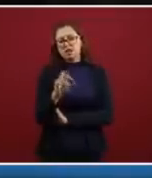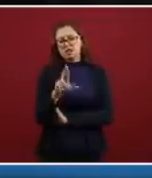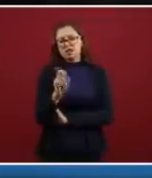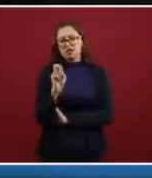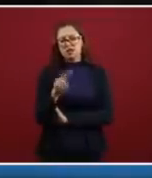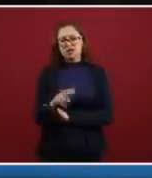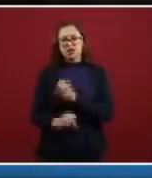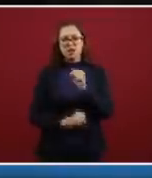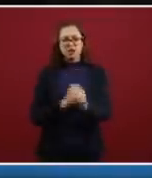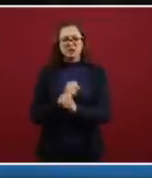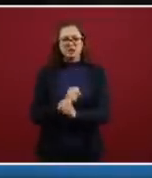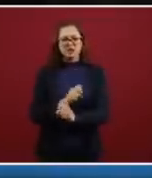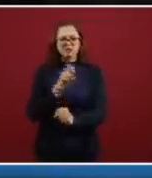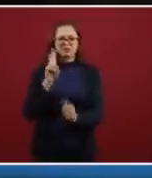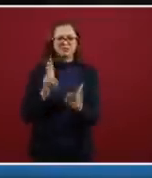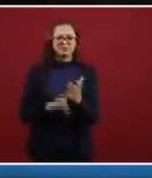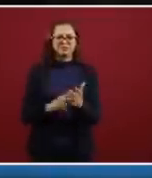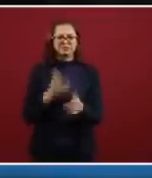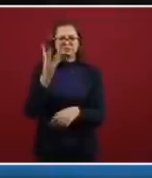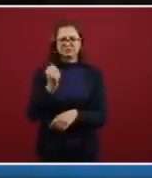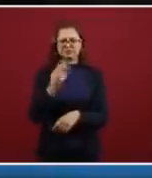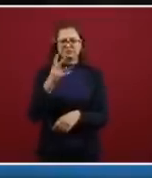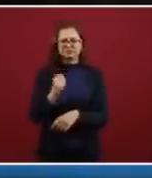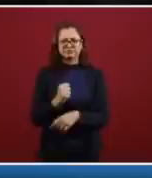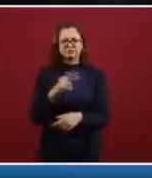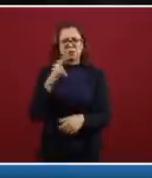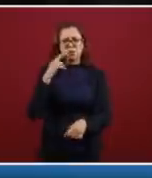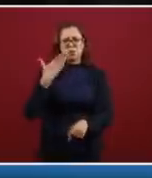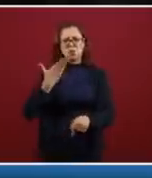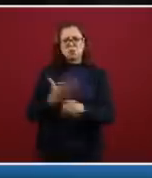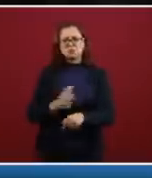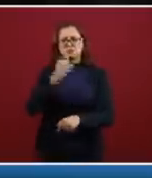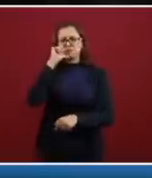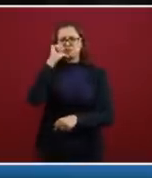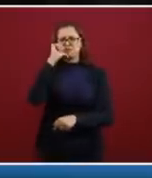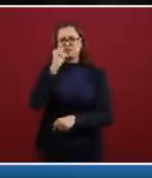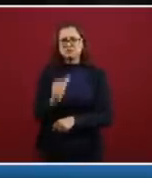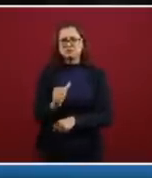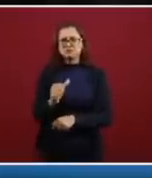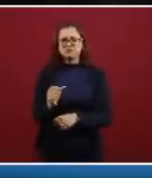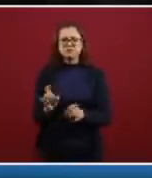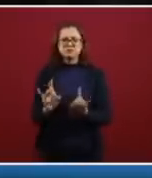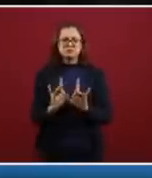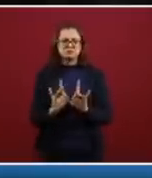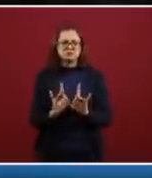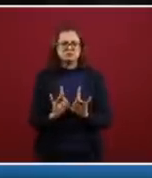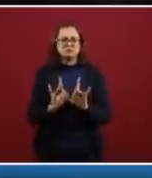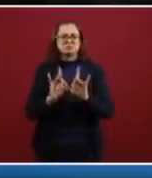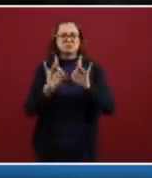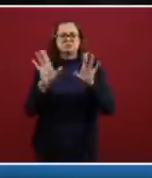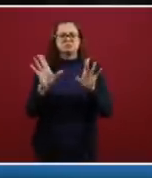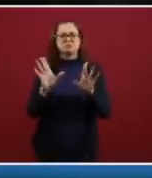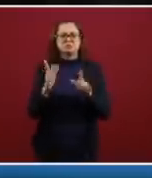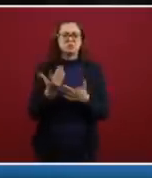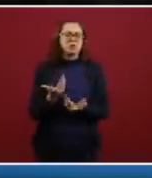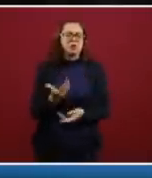una irresponsabilidad tremenda, dijeron que pues, era un catarrito y la economía bajó,